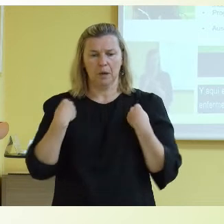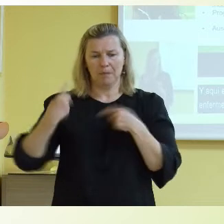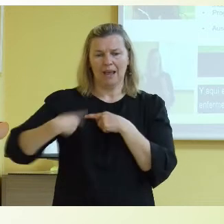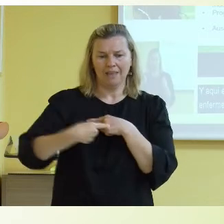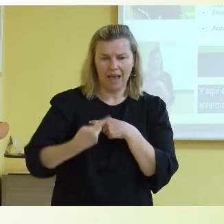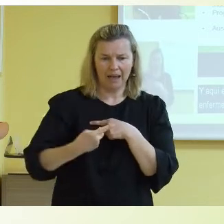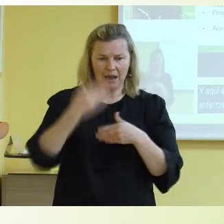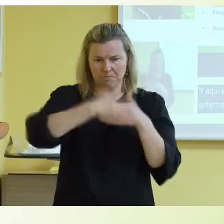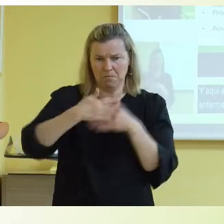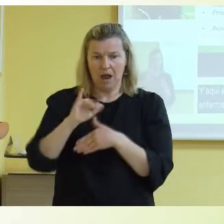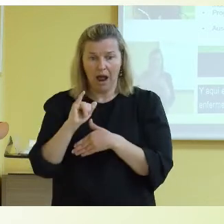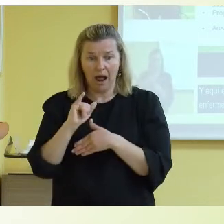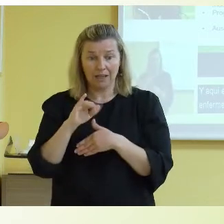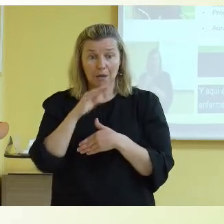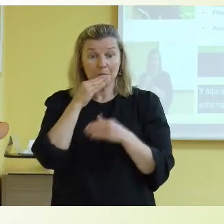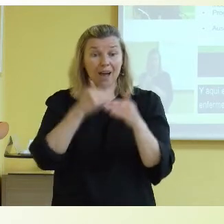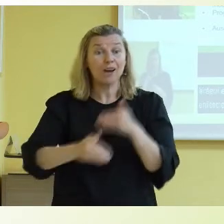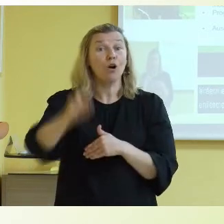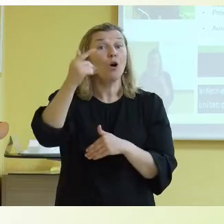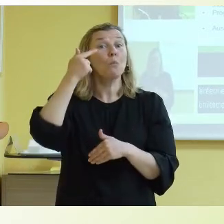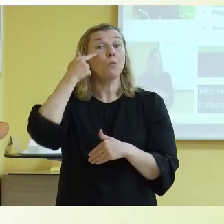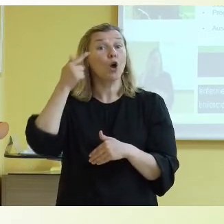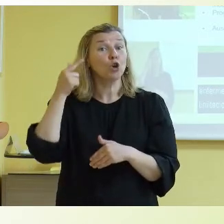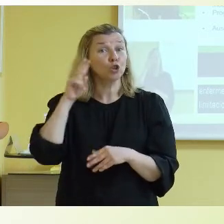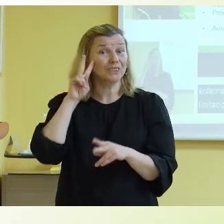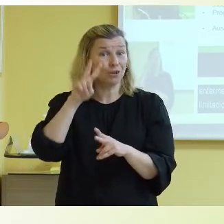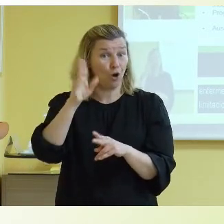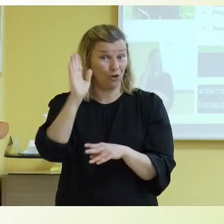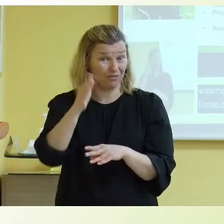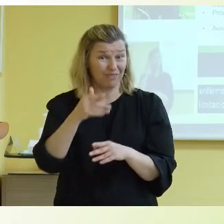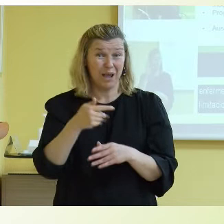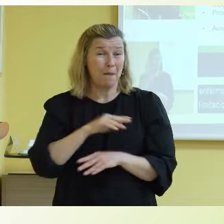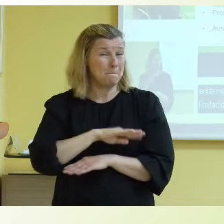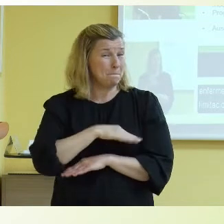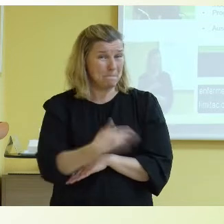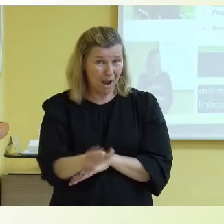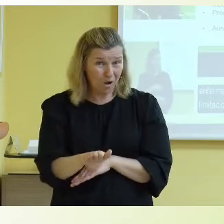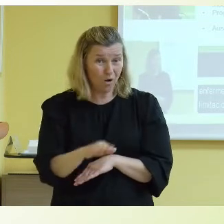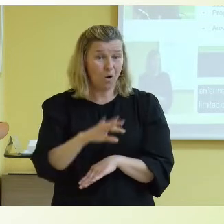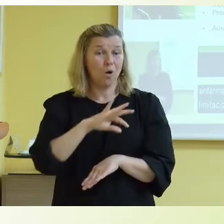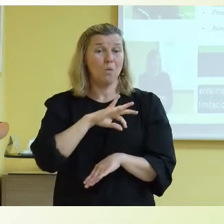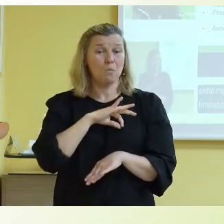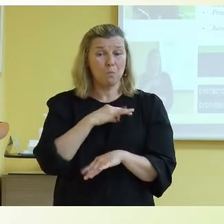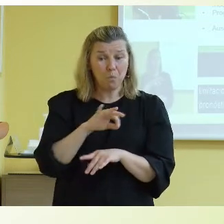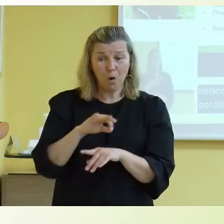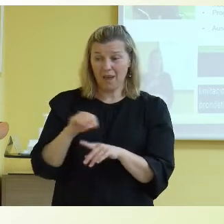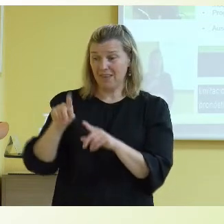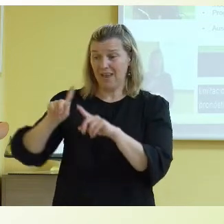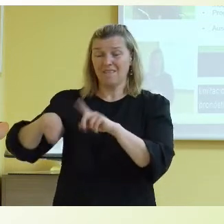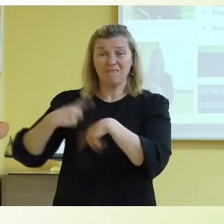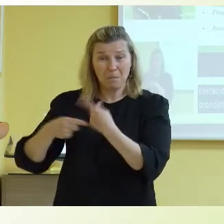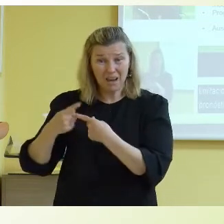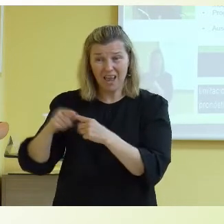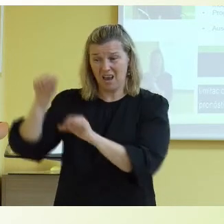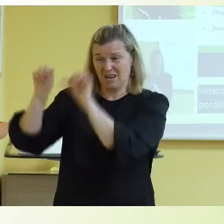mi pronóstico es malo, ¿es importante que estemos obligando a la familia a evaluarle cada cierto periodo de